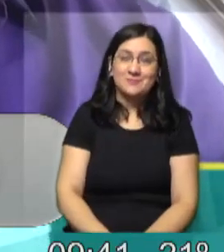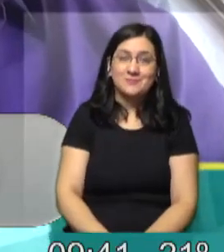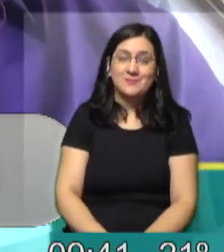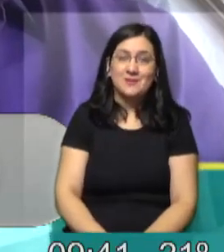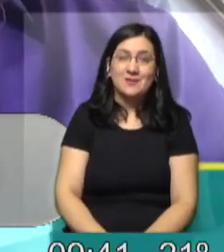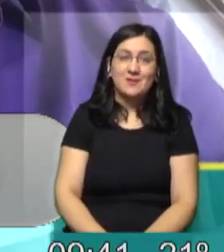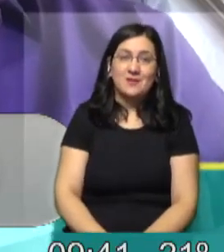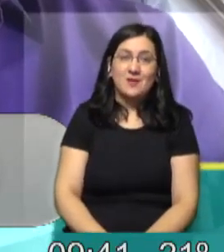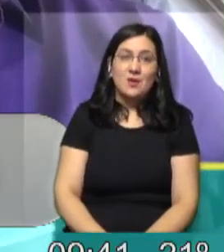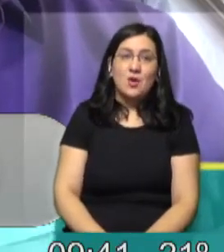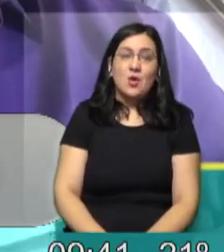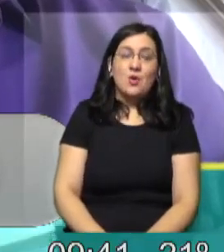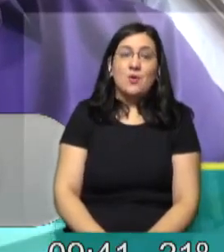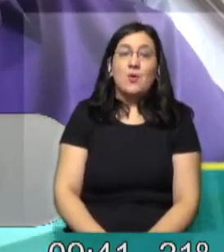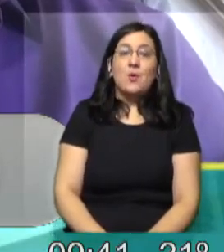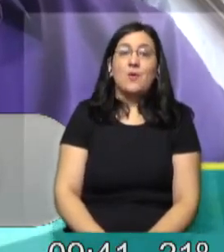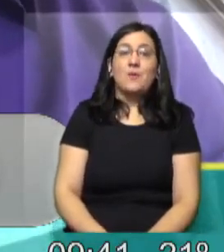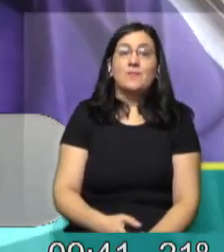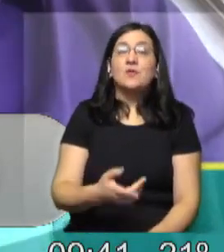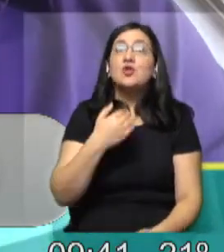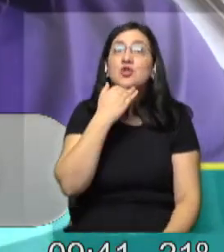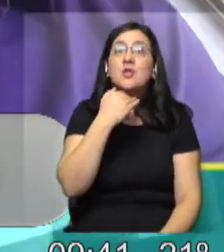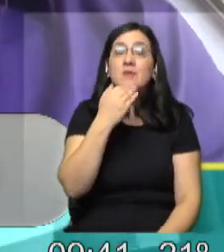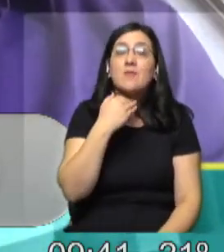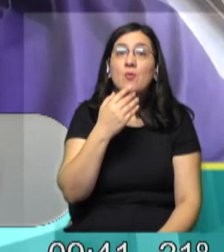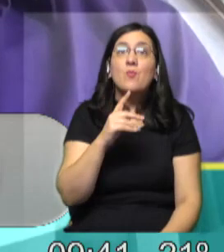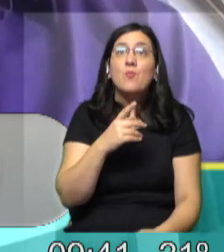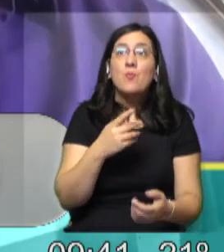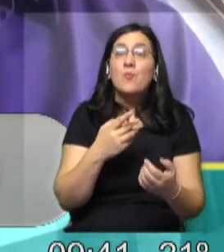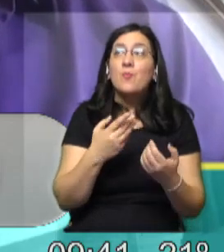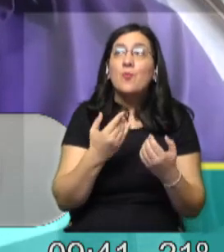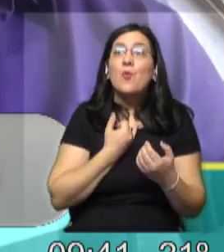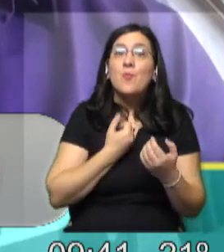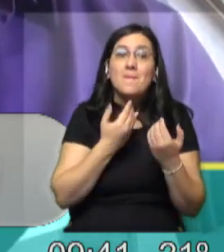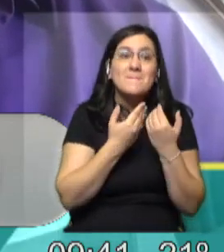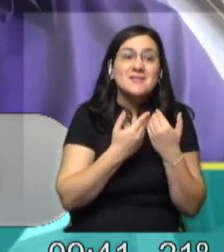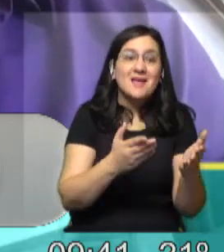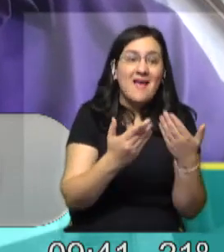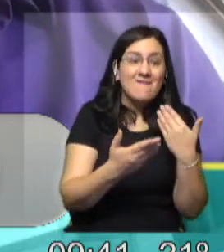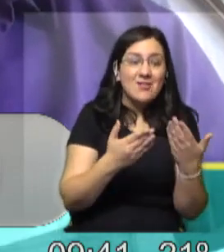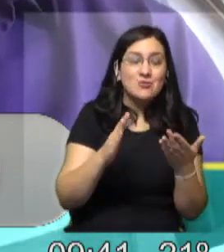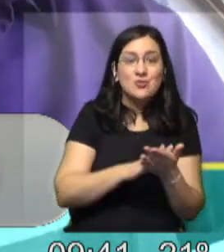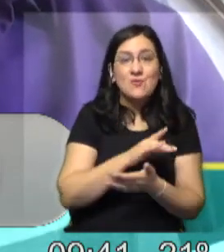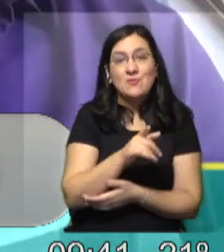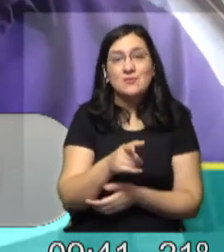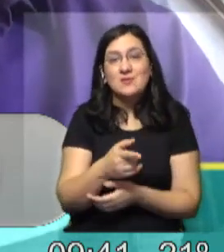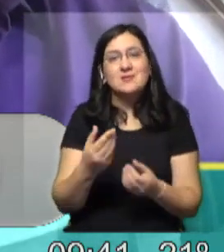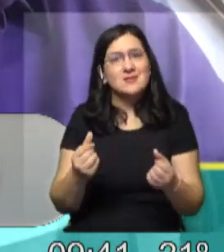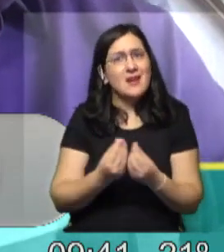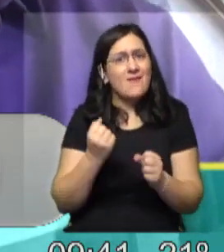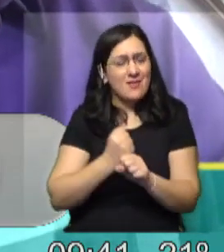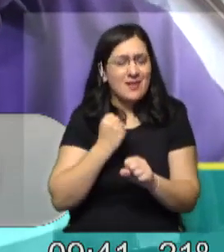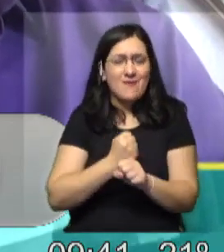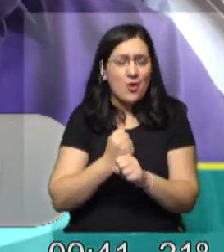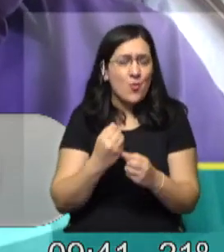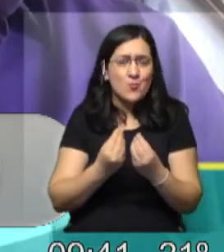un polifacético porque no sabíamos por dónde emp verad que la verdad que sí hago de todo para llegar a fin de mes